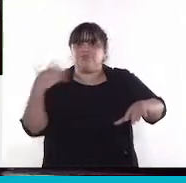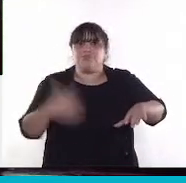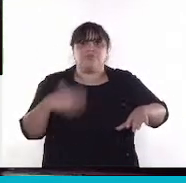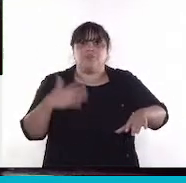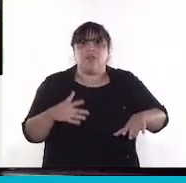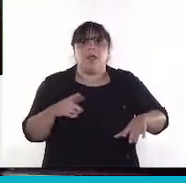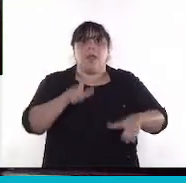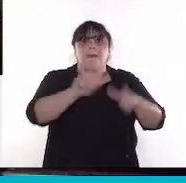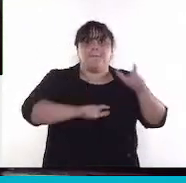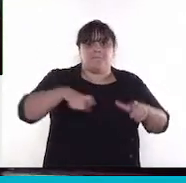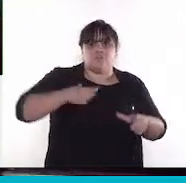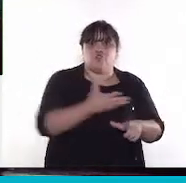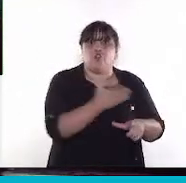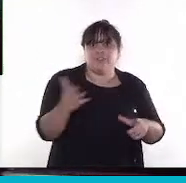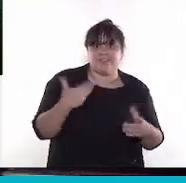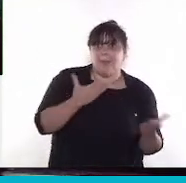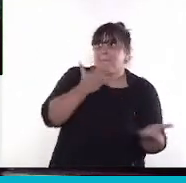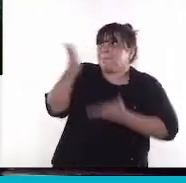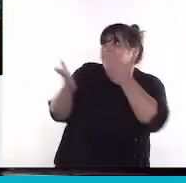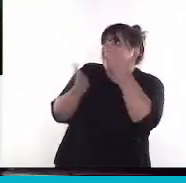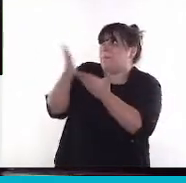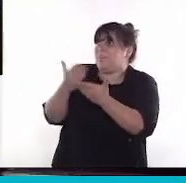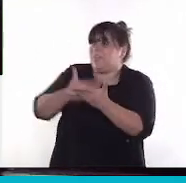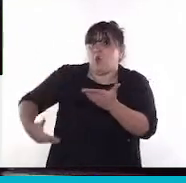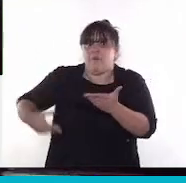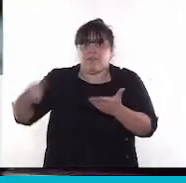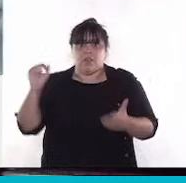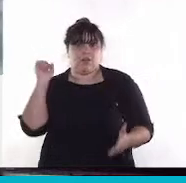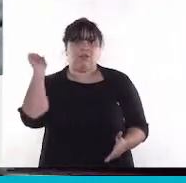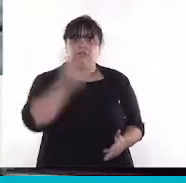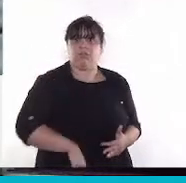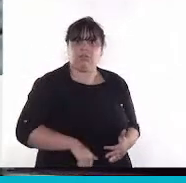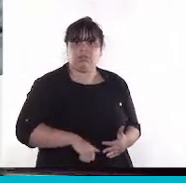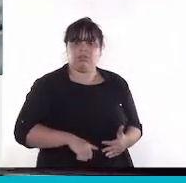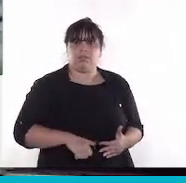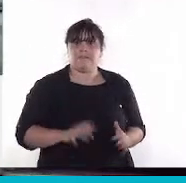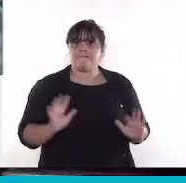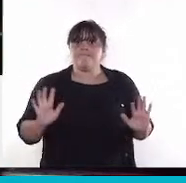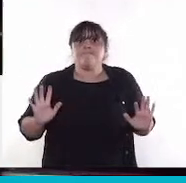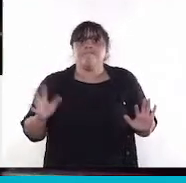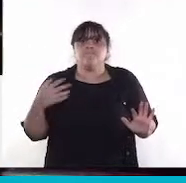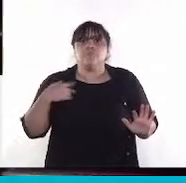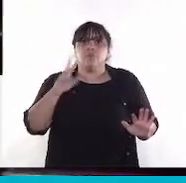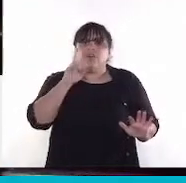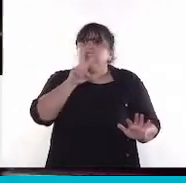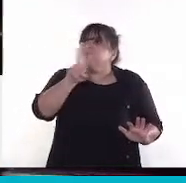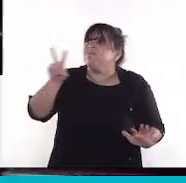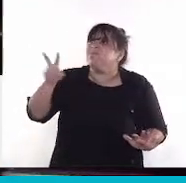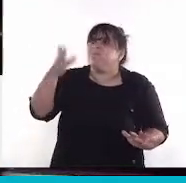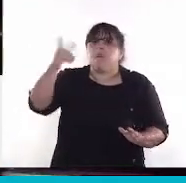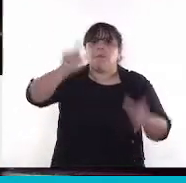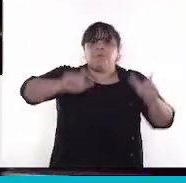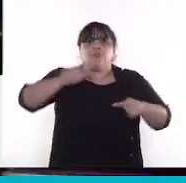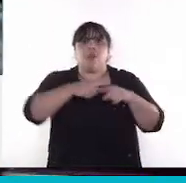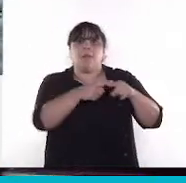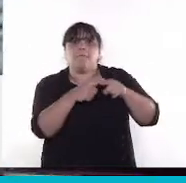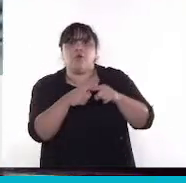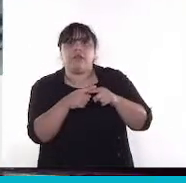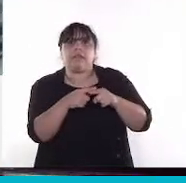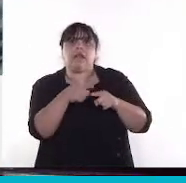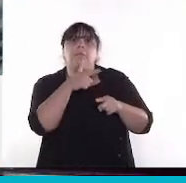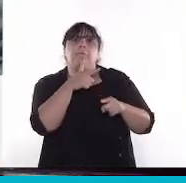demandas de la sociedad y la inactividad del gobierno. Veo a funcionarios que parecen